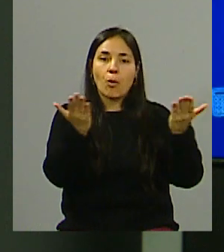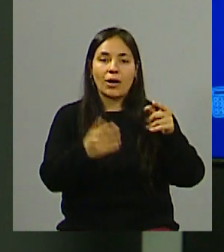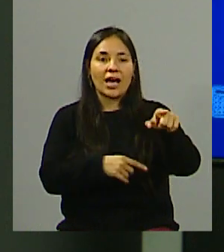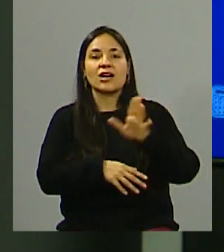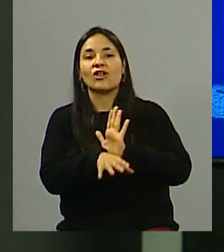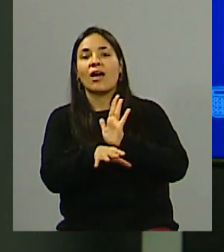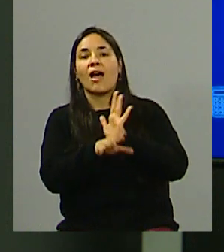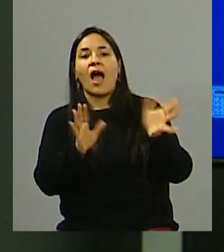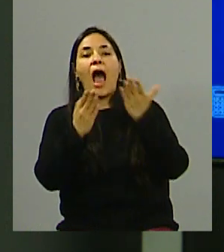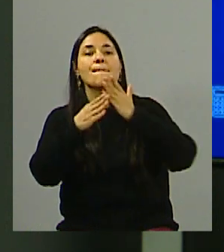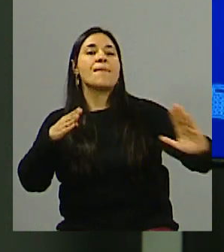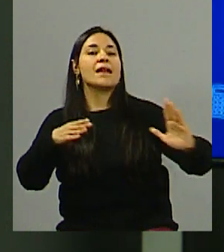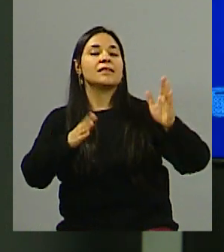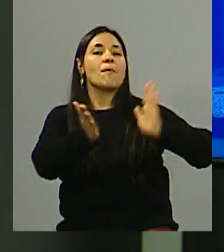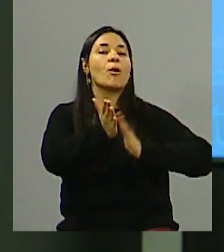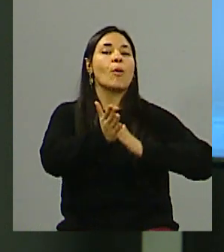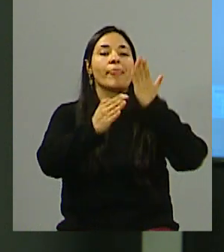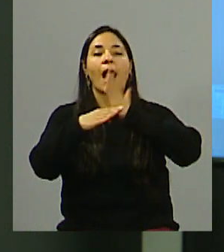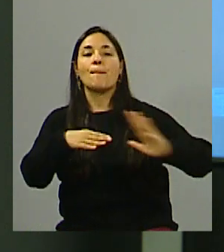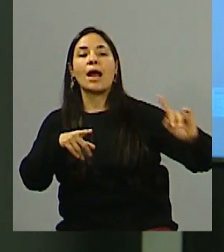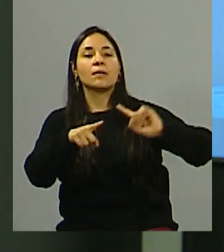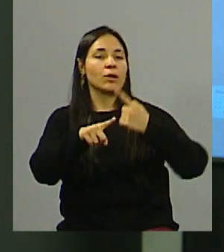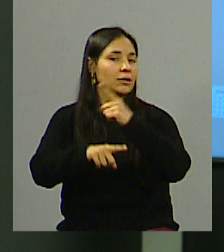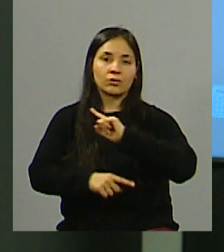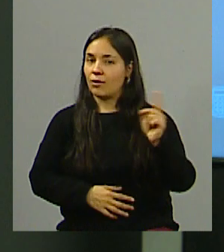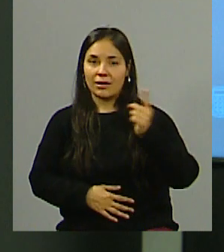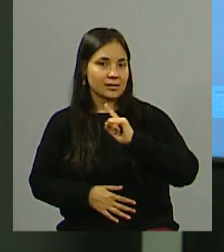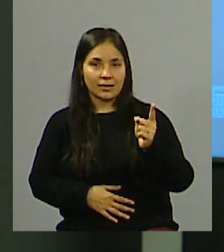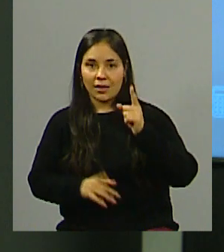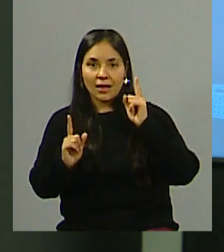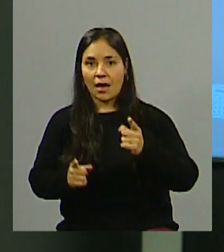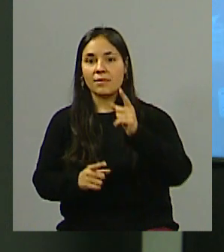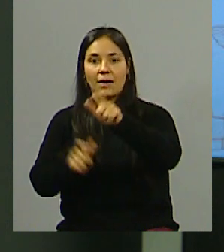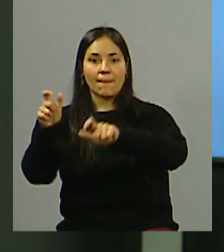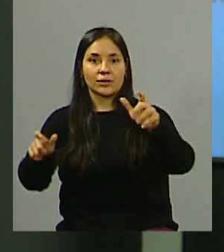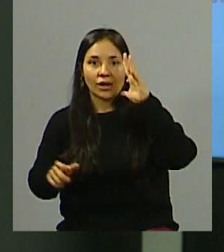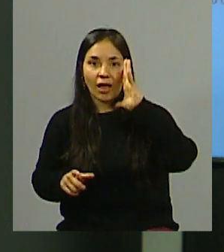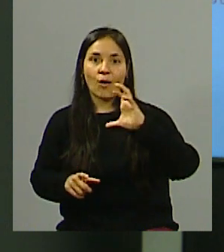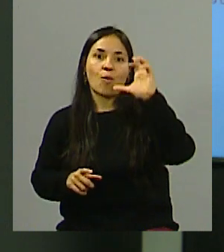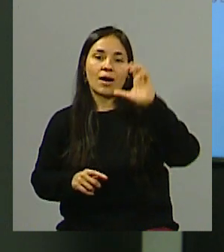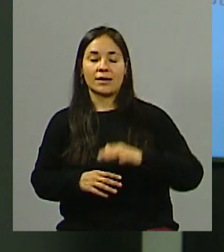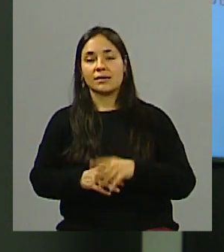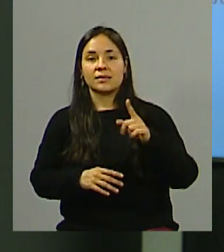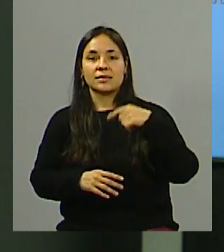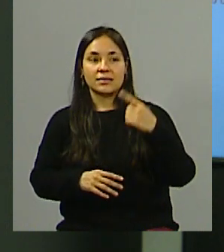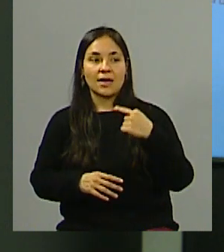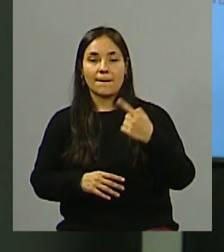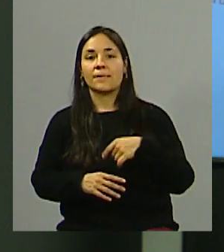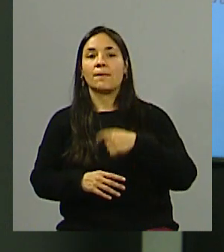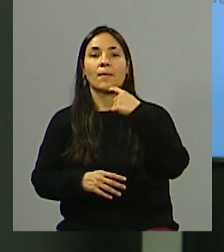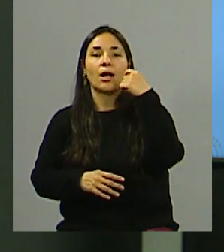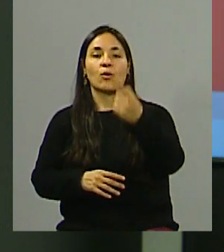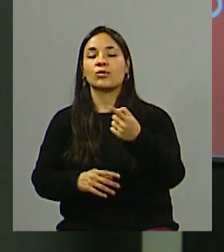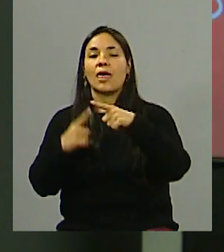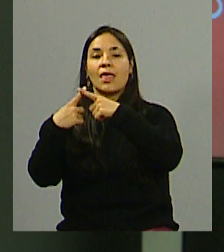apolíticas. Digo, están centradas en atributos, son fuertes en términos de recordación. Es difícil, yo siempre hago esta pregunta, ¿qué otra cosa recuerdan de